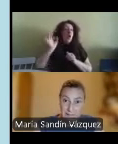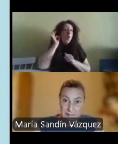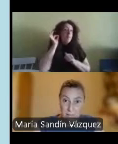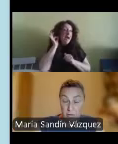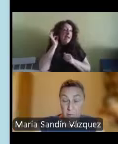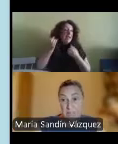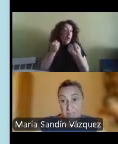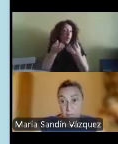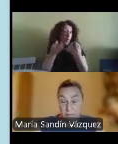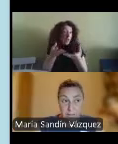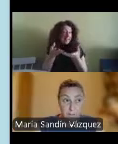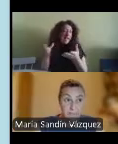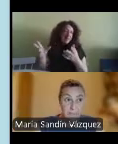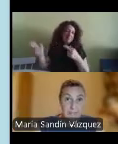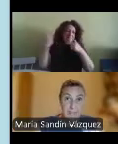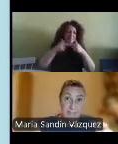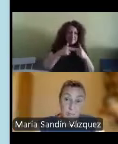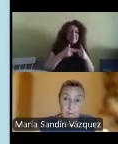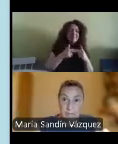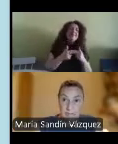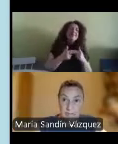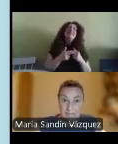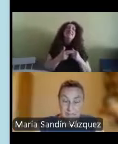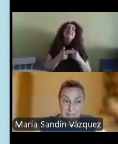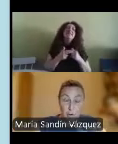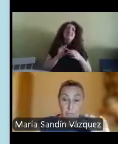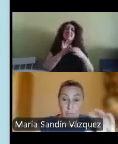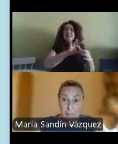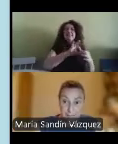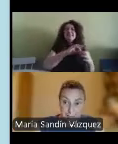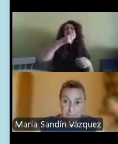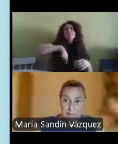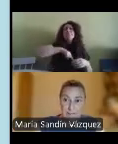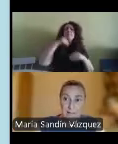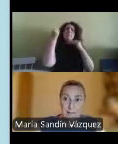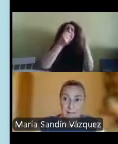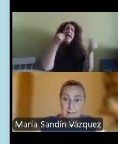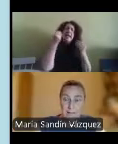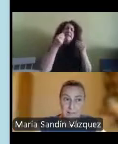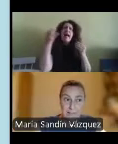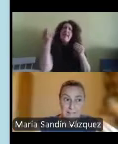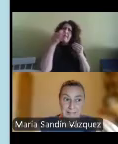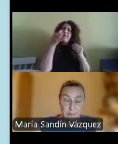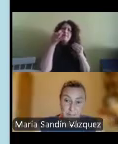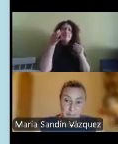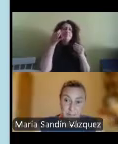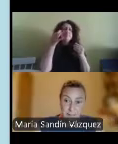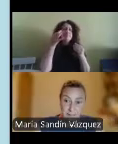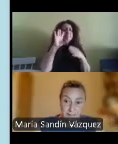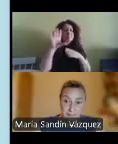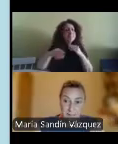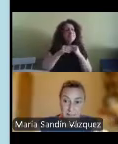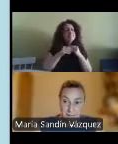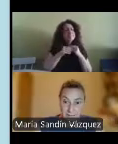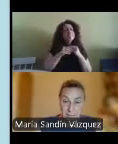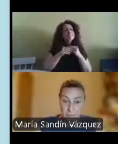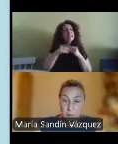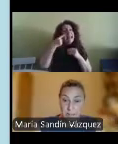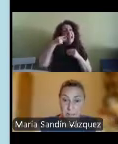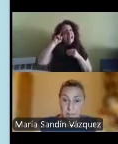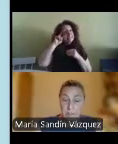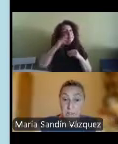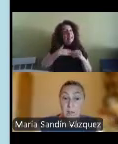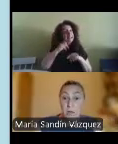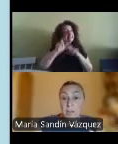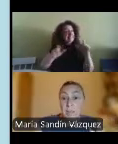compañera Nancy, nosotros pensamos que era muy interesante completar esta experiencia de las entrevistas